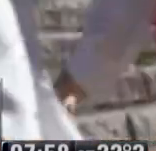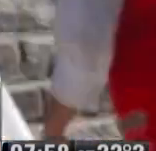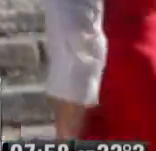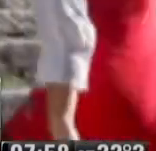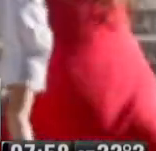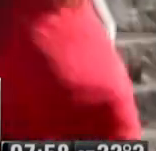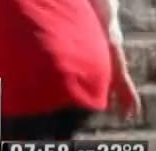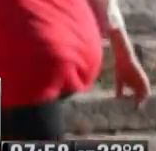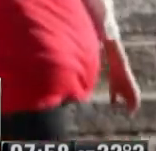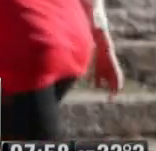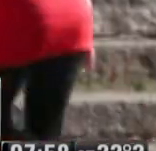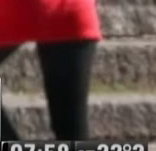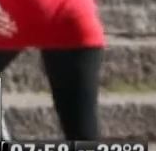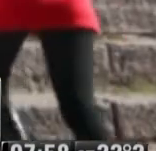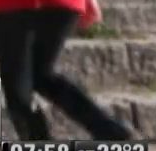¡Gracias!